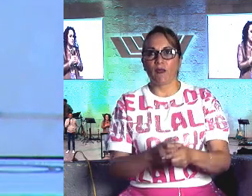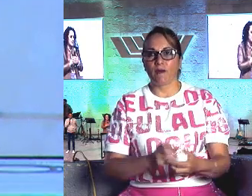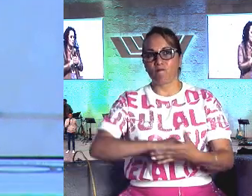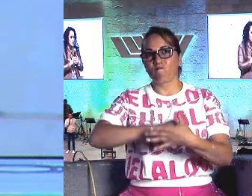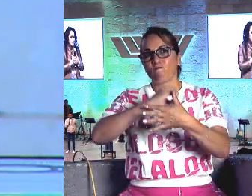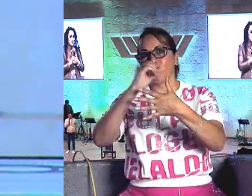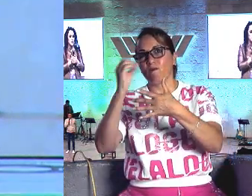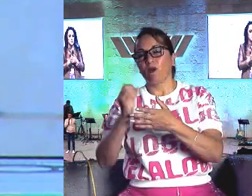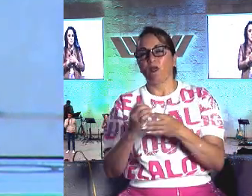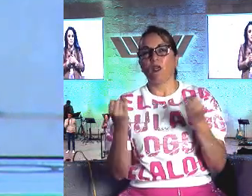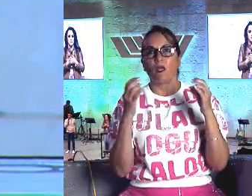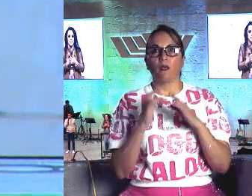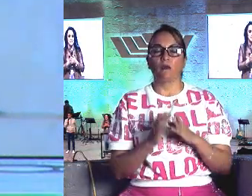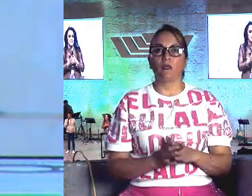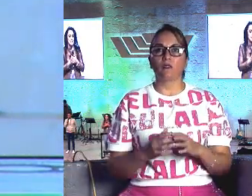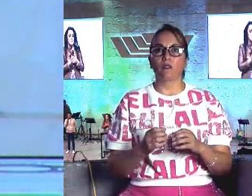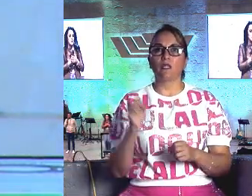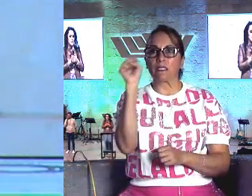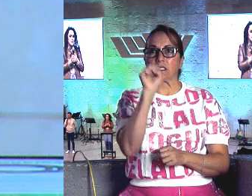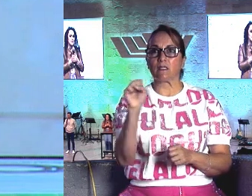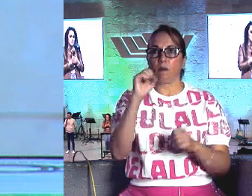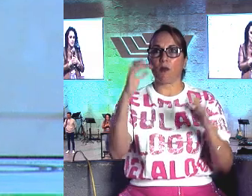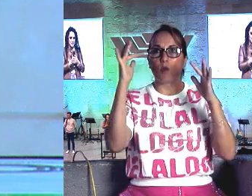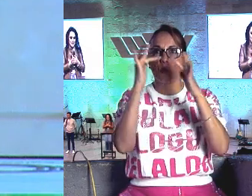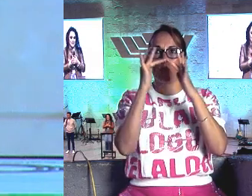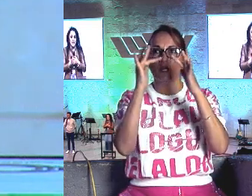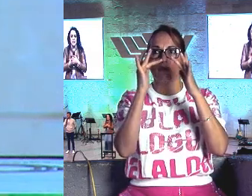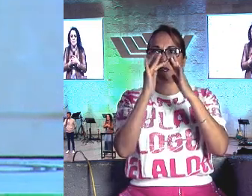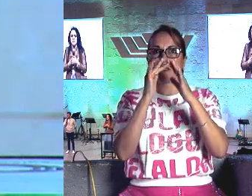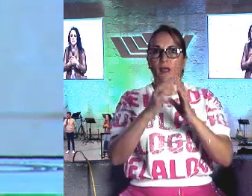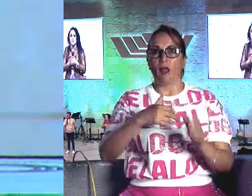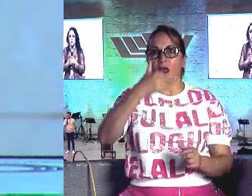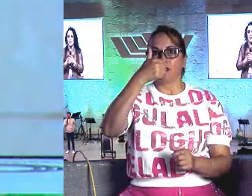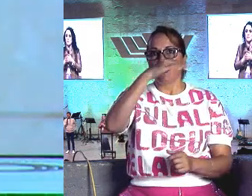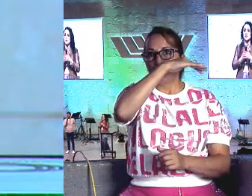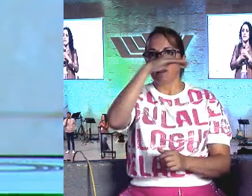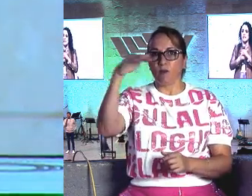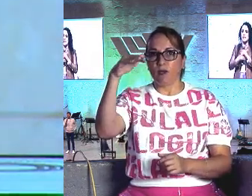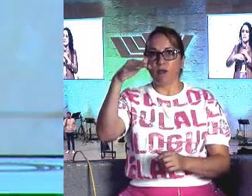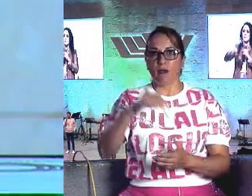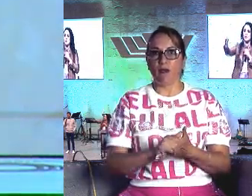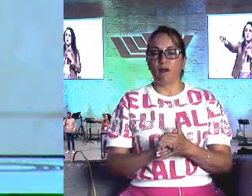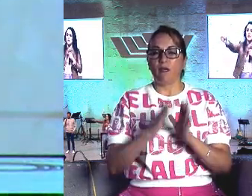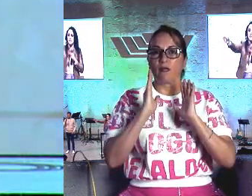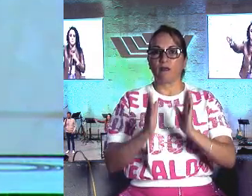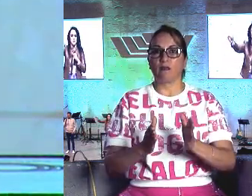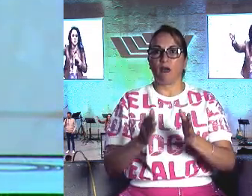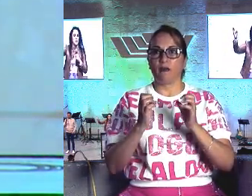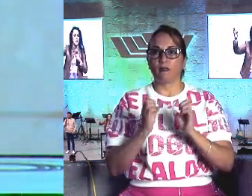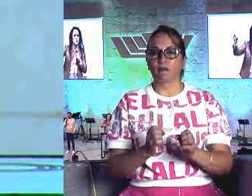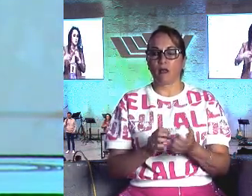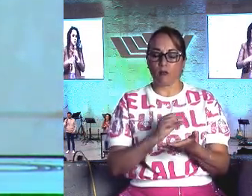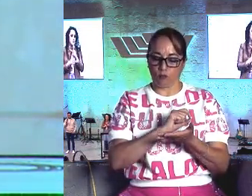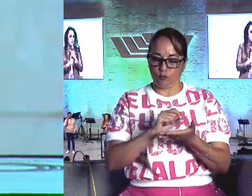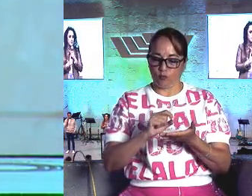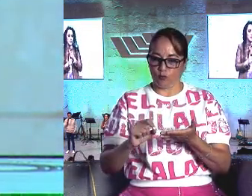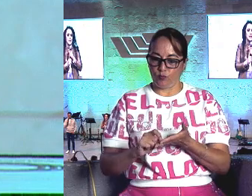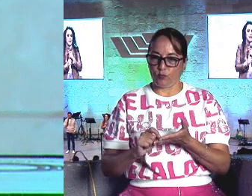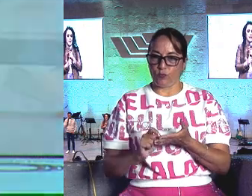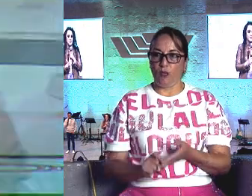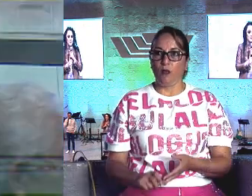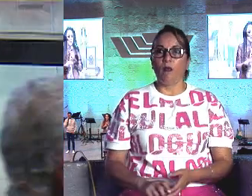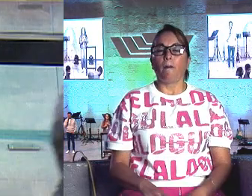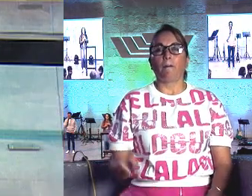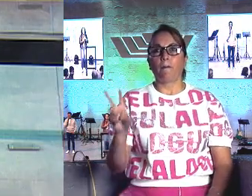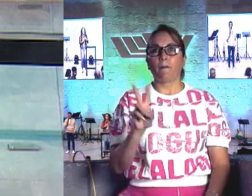quieren conectar los sábados a las 6:30 a.m. También les recordamos que ya está el módulo de inscripciones para el curso de verano de